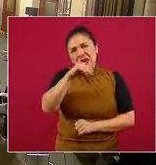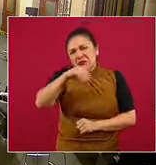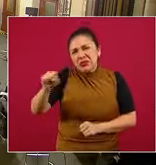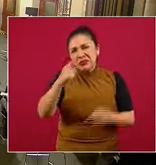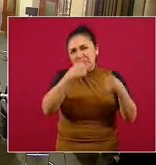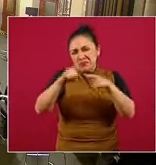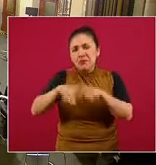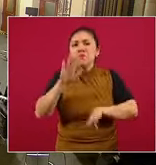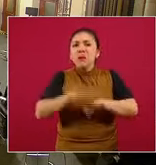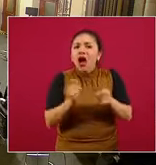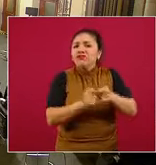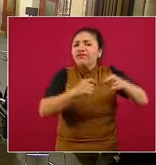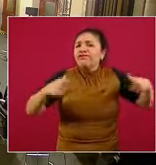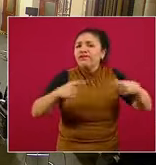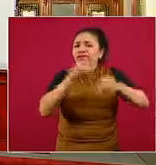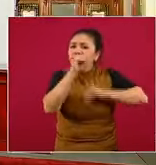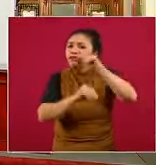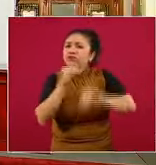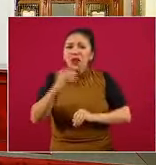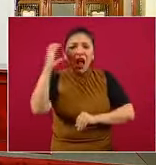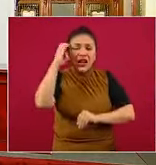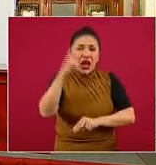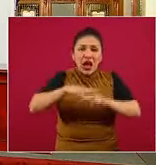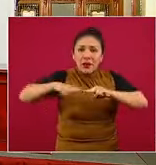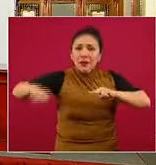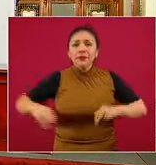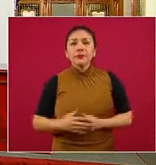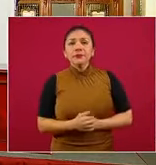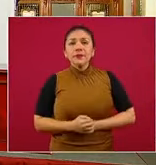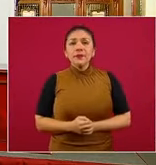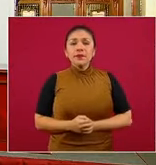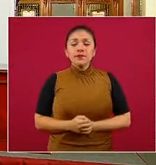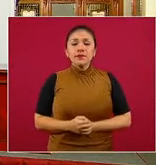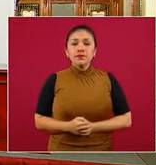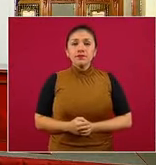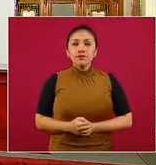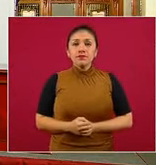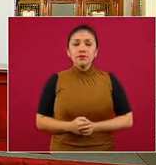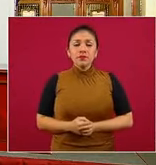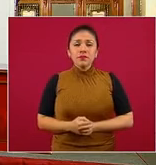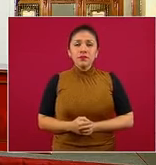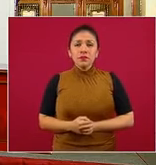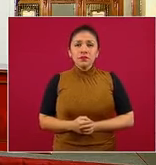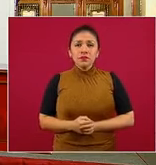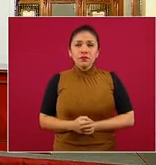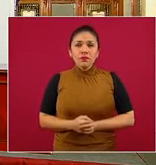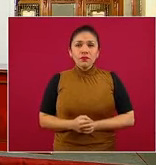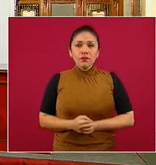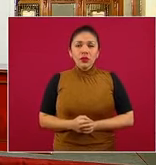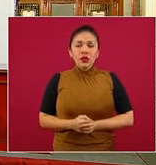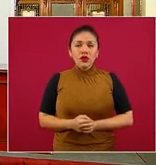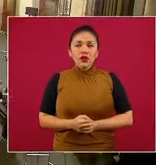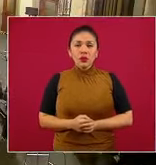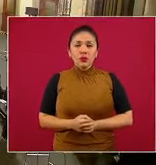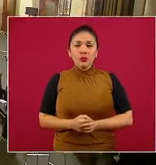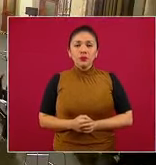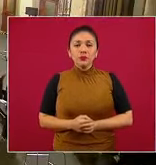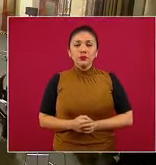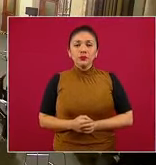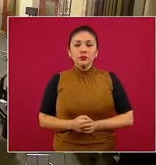de seguridad social expandiendo su capacidad. Por favor. Y ahorita vamos con Damián Duarte.